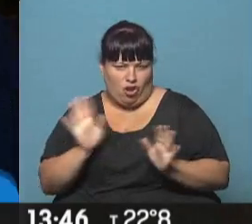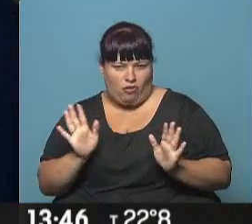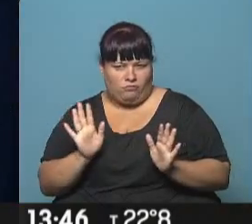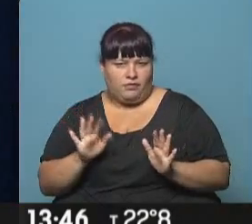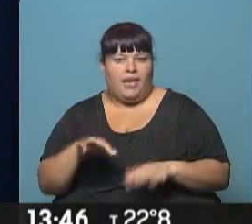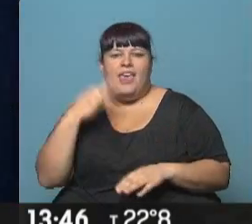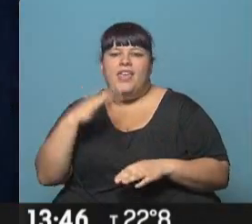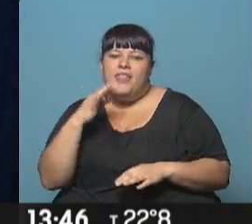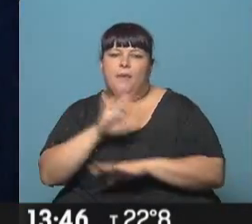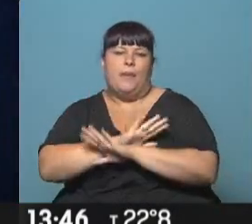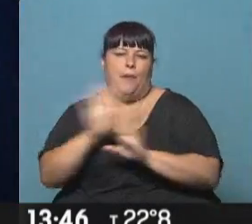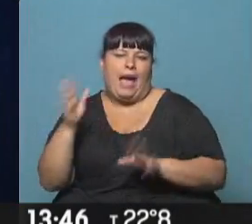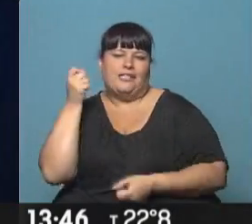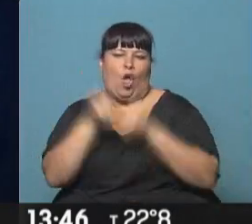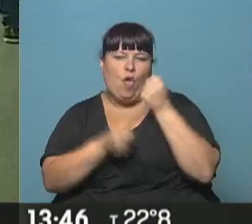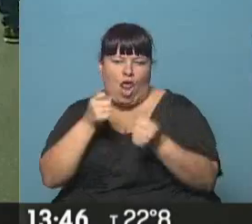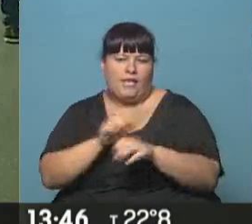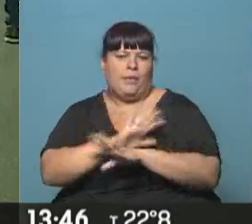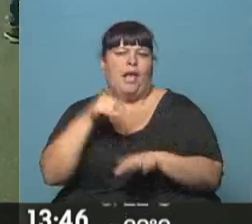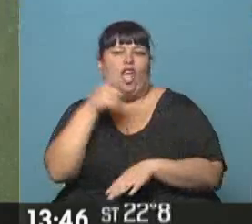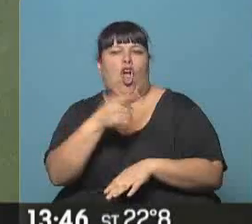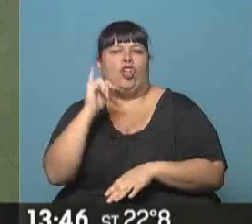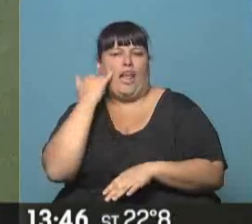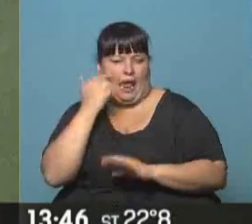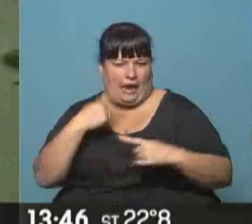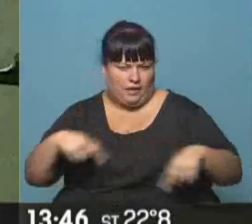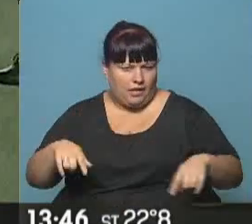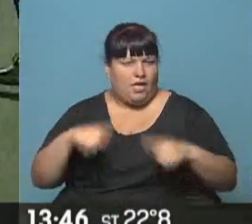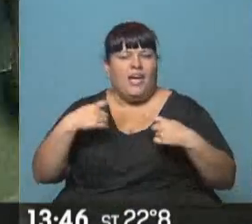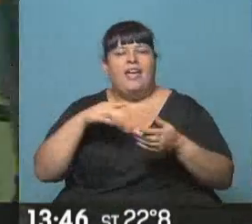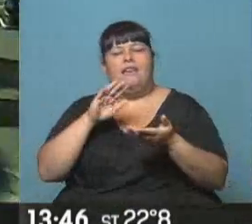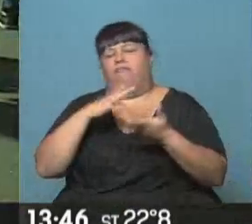Tenemos que dar un basta a la violencia y a la homofobia y a todo tipo de discriminación.